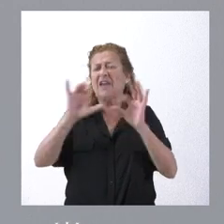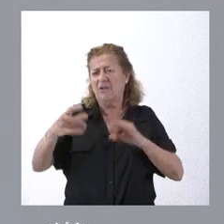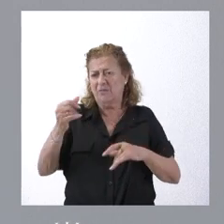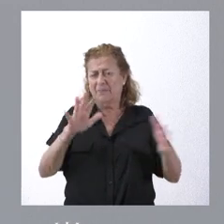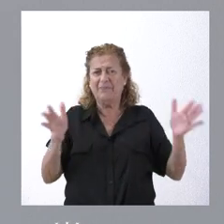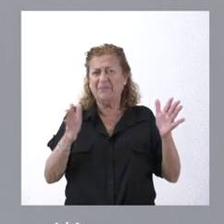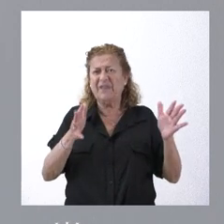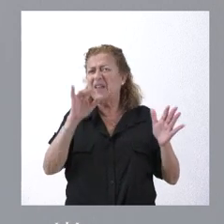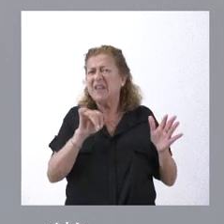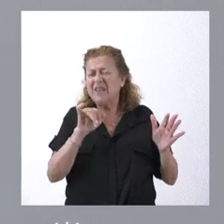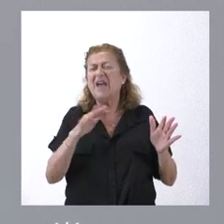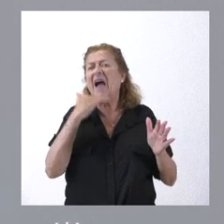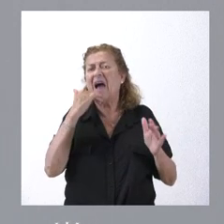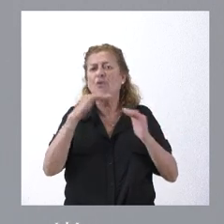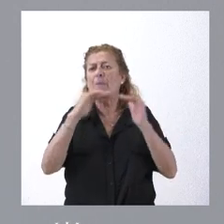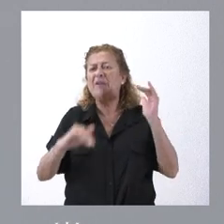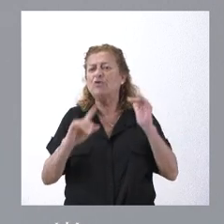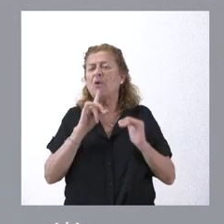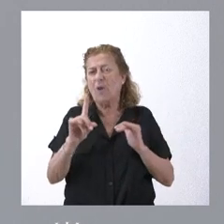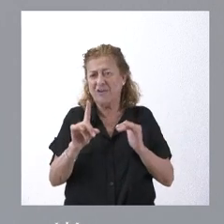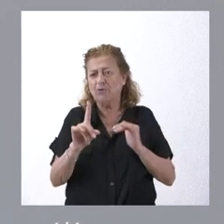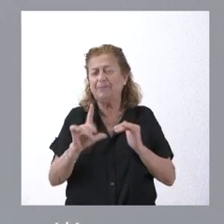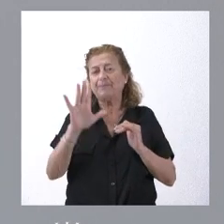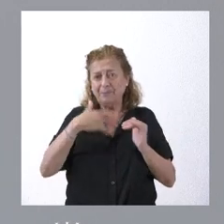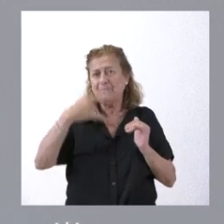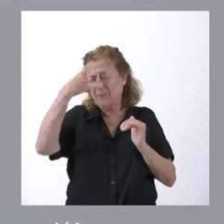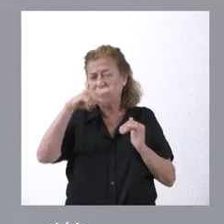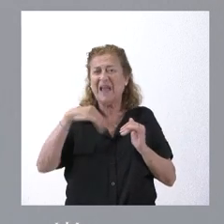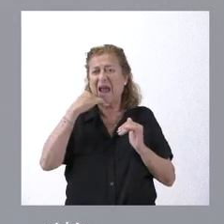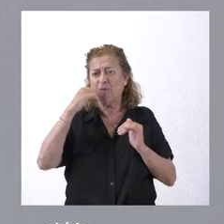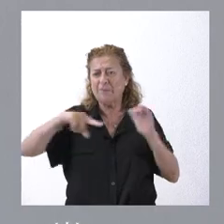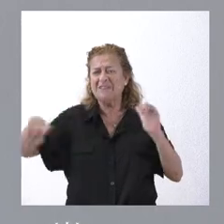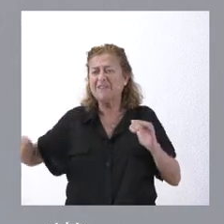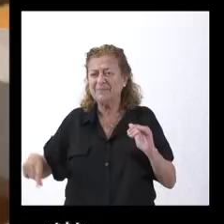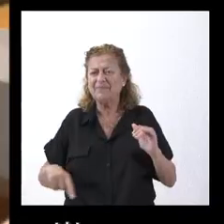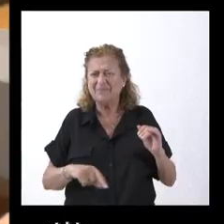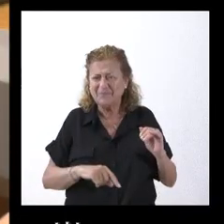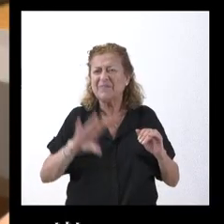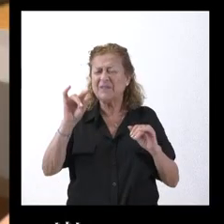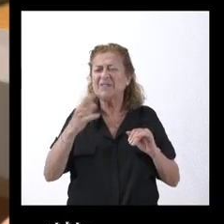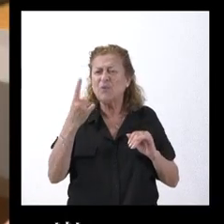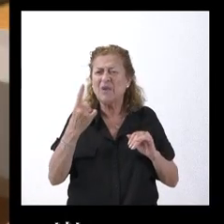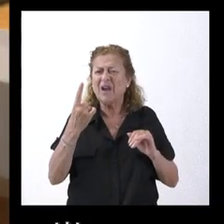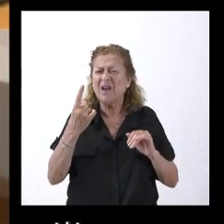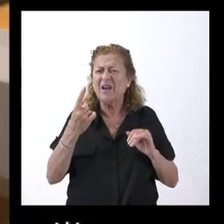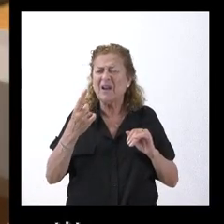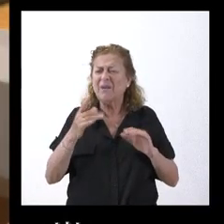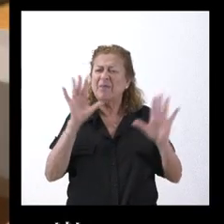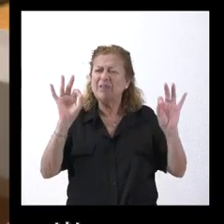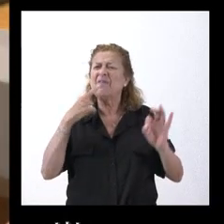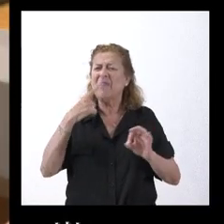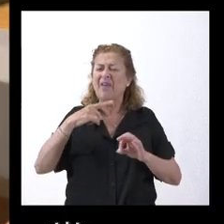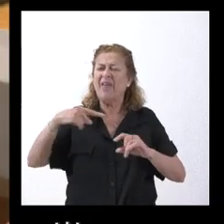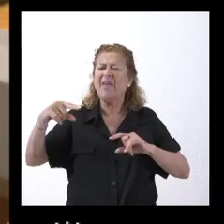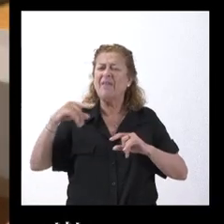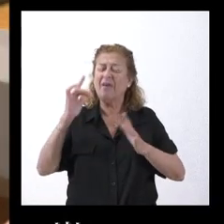Y es algo menos de un año, pero sé que son algunos meses, sí. Sí, una precisión. ¿Lo que se le debe al director